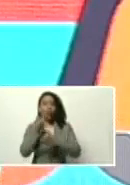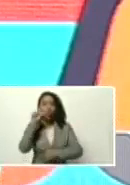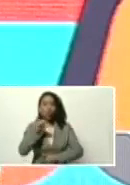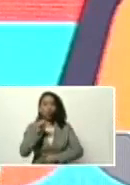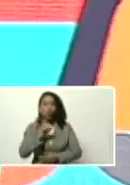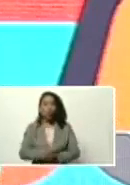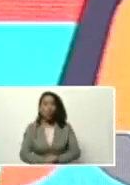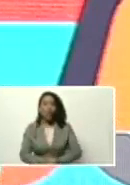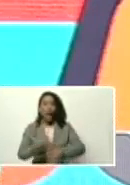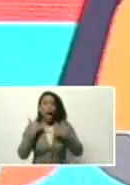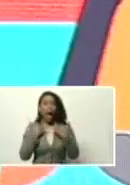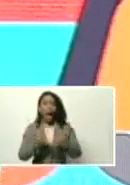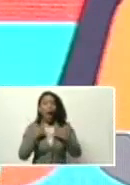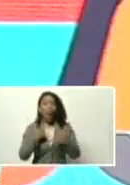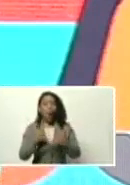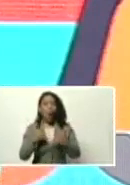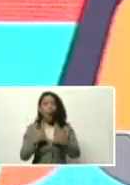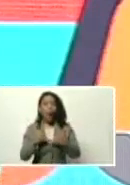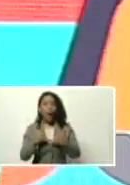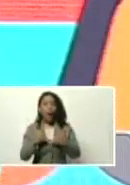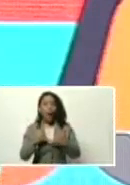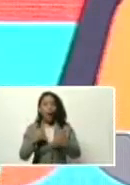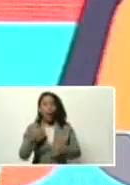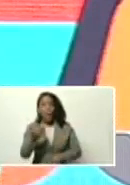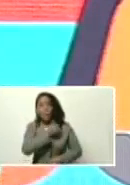Y ahora el presidente